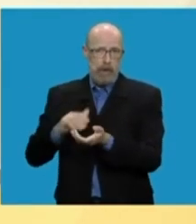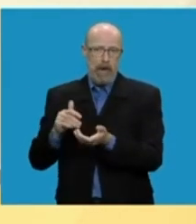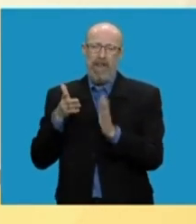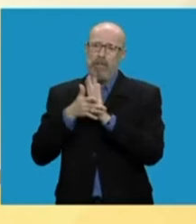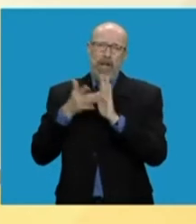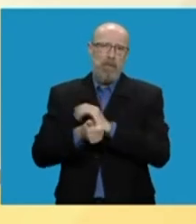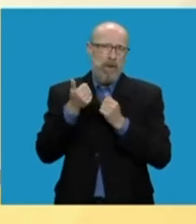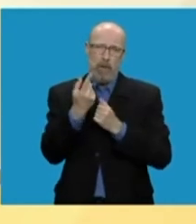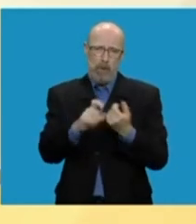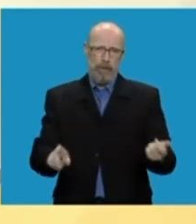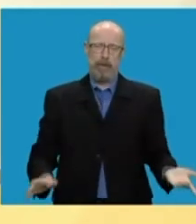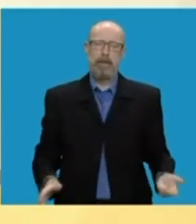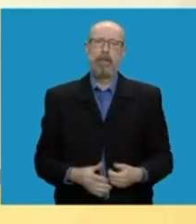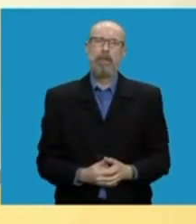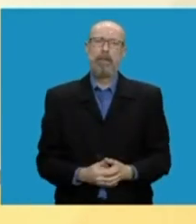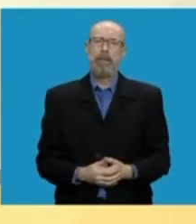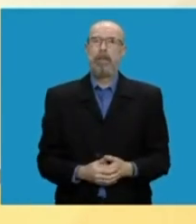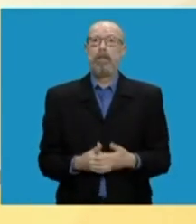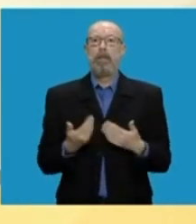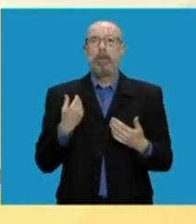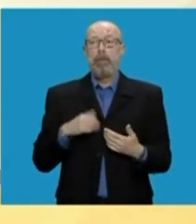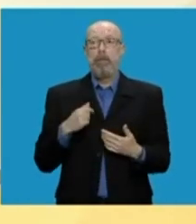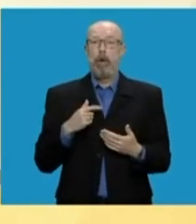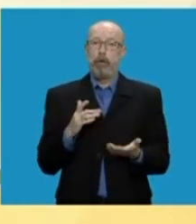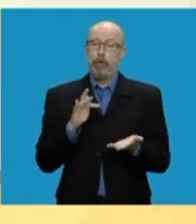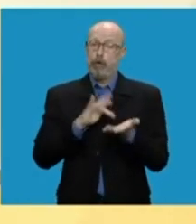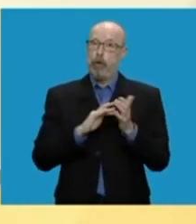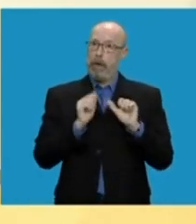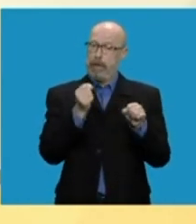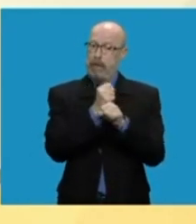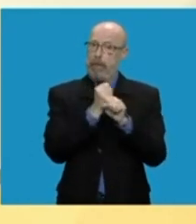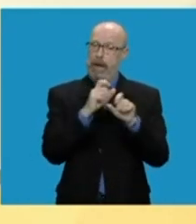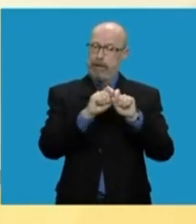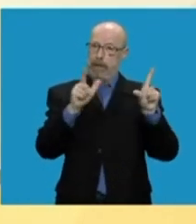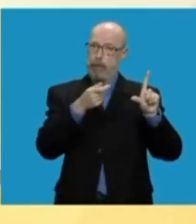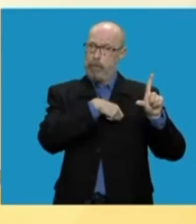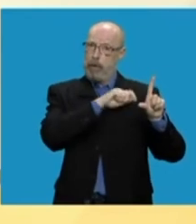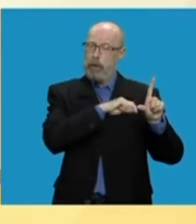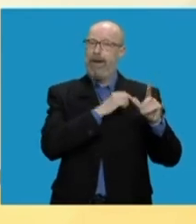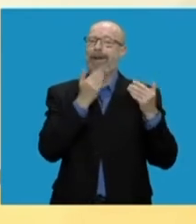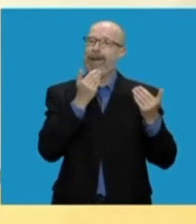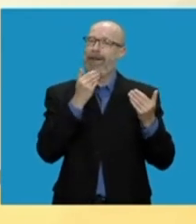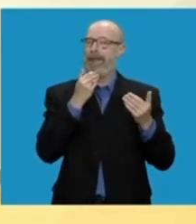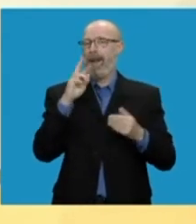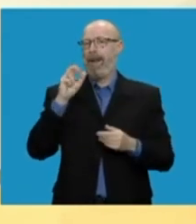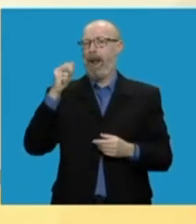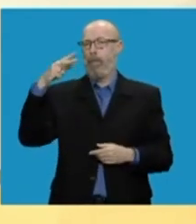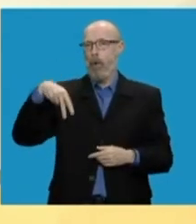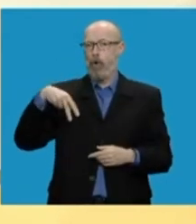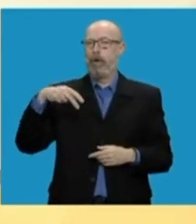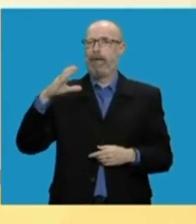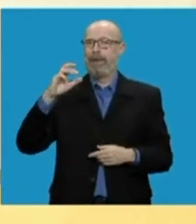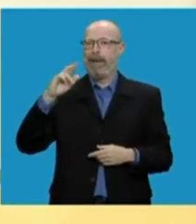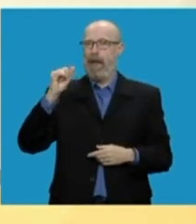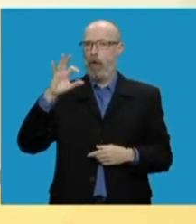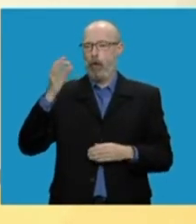explicar nada. Y la llegada a la televisión española fue de la mano de Ramón Criado, que es un hombre nacido en Medina de